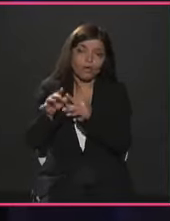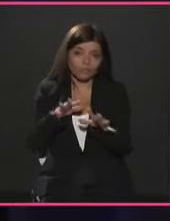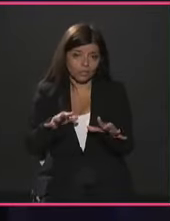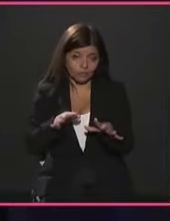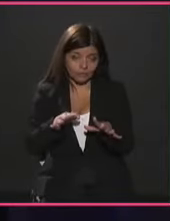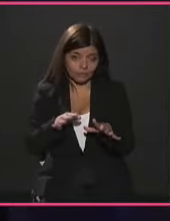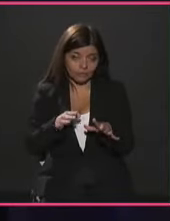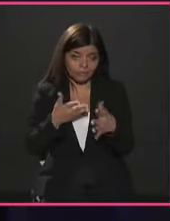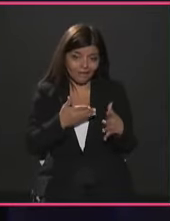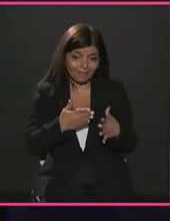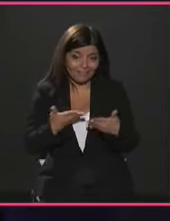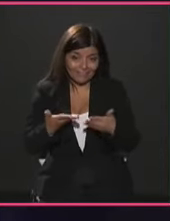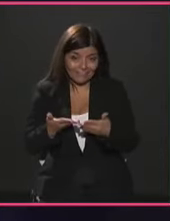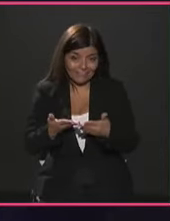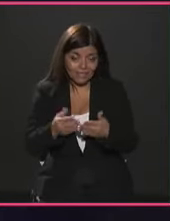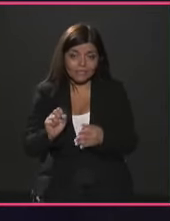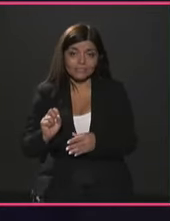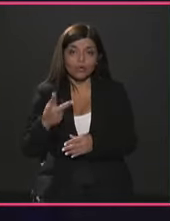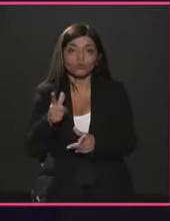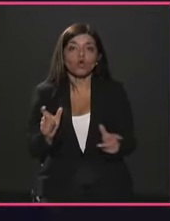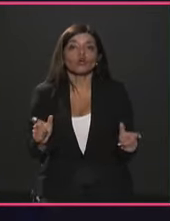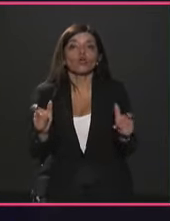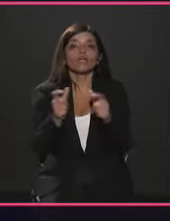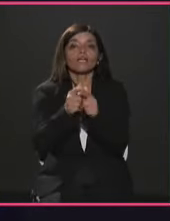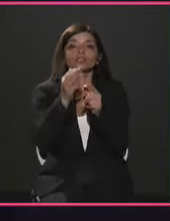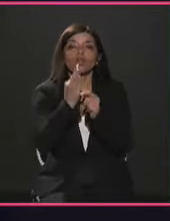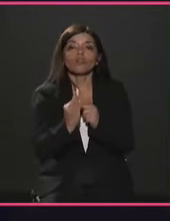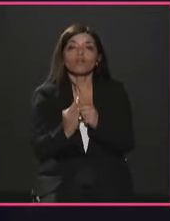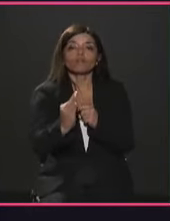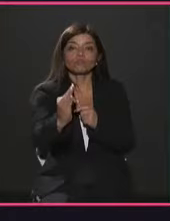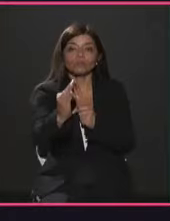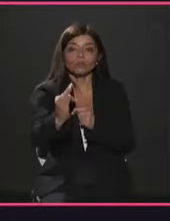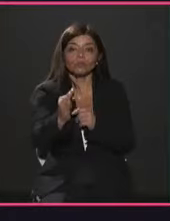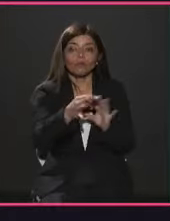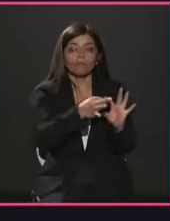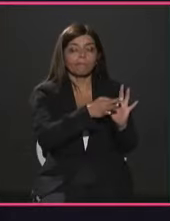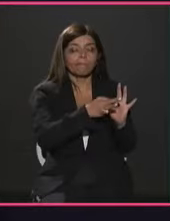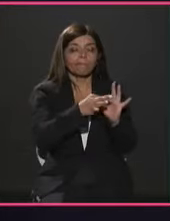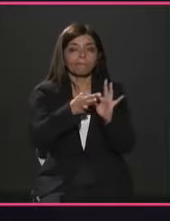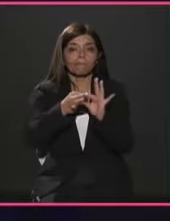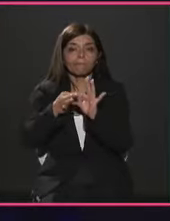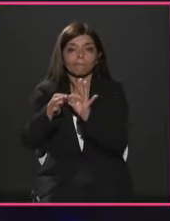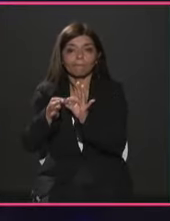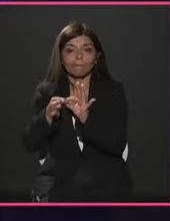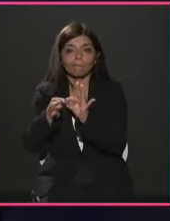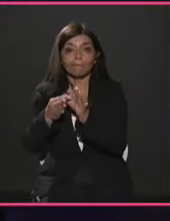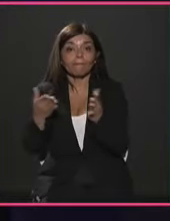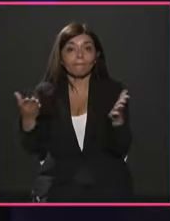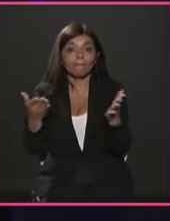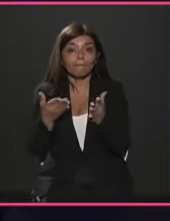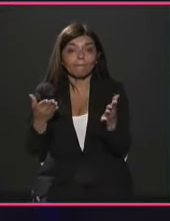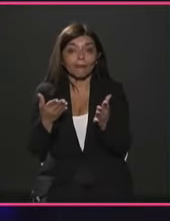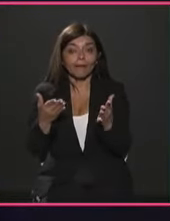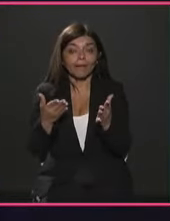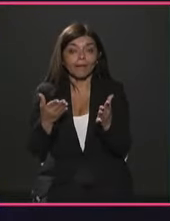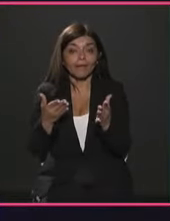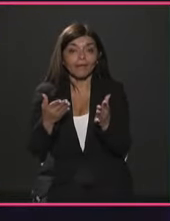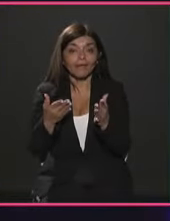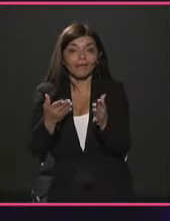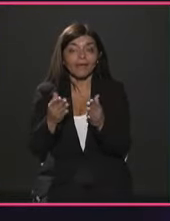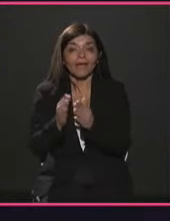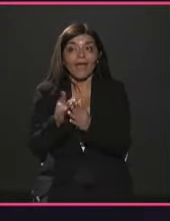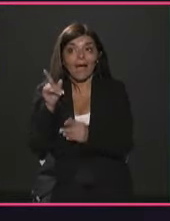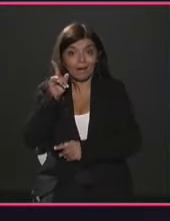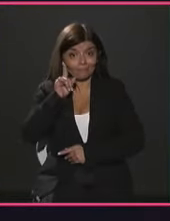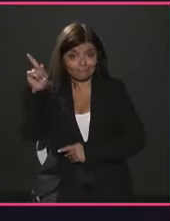lugar el congreso del futuro me ha permitido me ha dado la excusa perfecta para arrancar de El hermoso